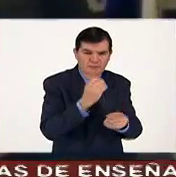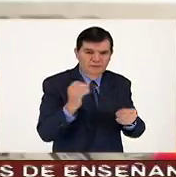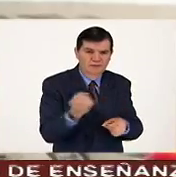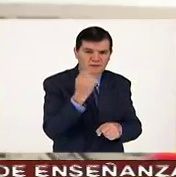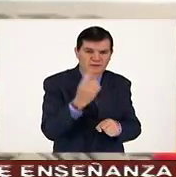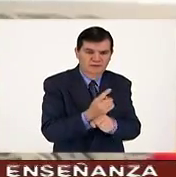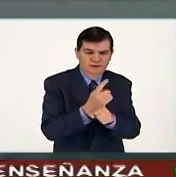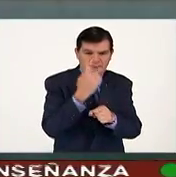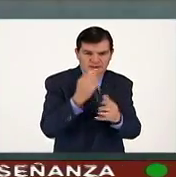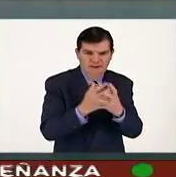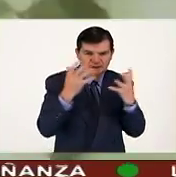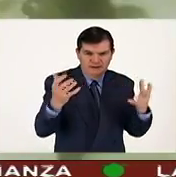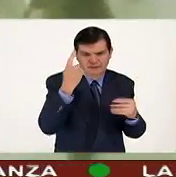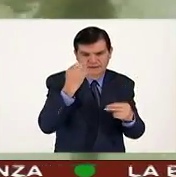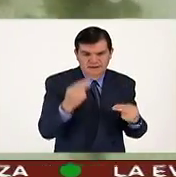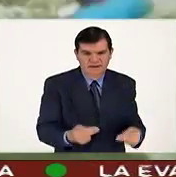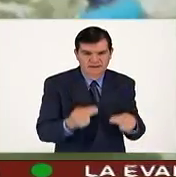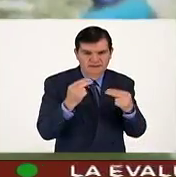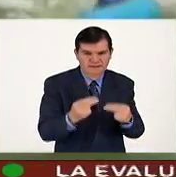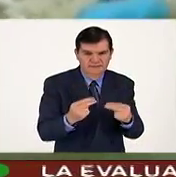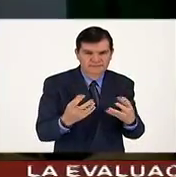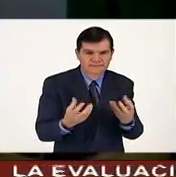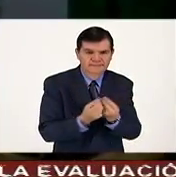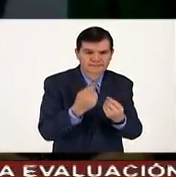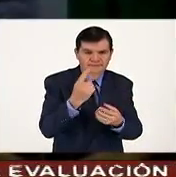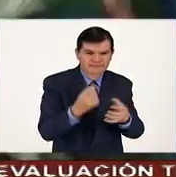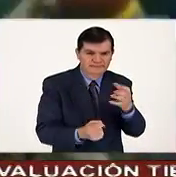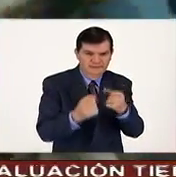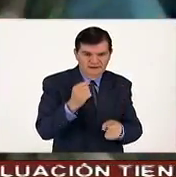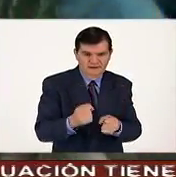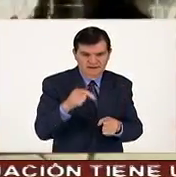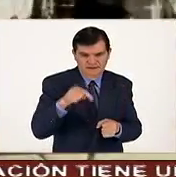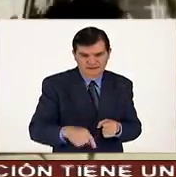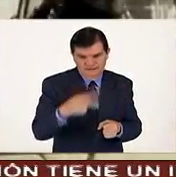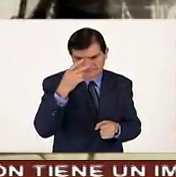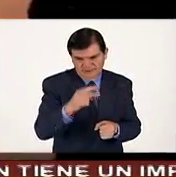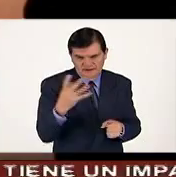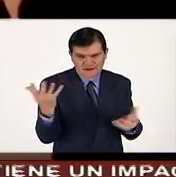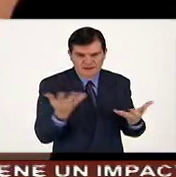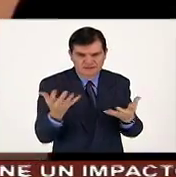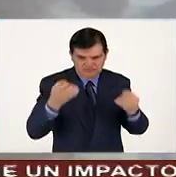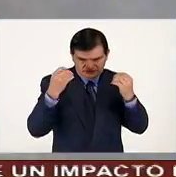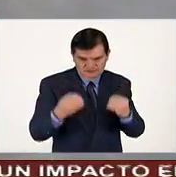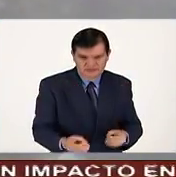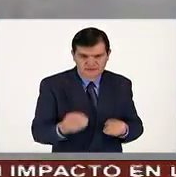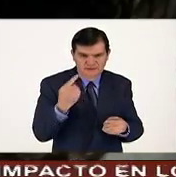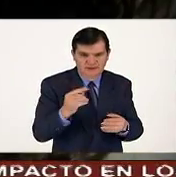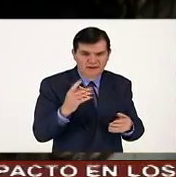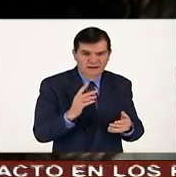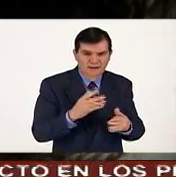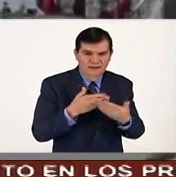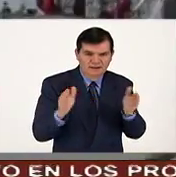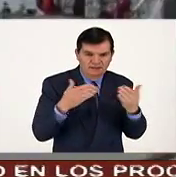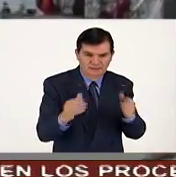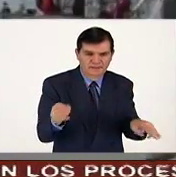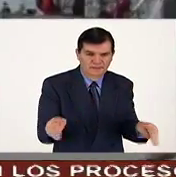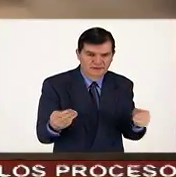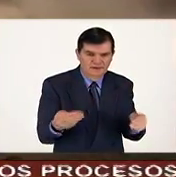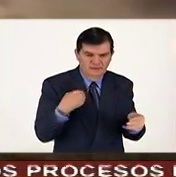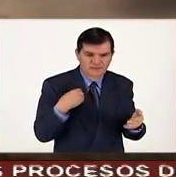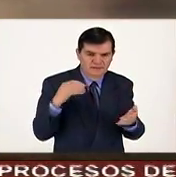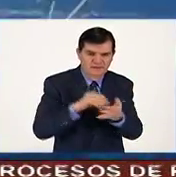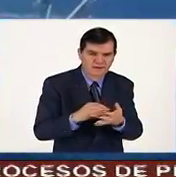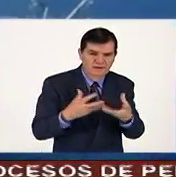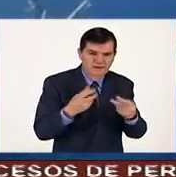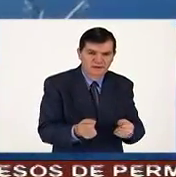oportunidad de negocios, el sector lechero en México, hicimos un compromiso con él de aperturar mercados y acompañarlos con